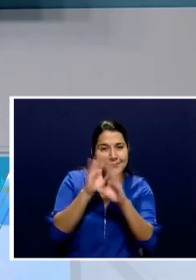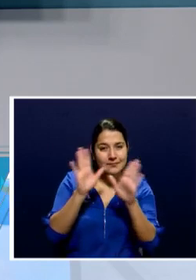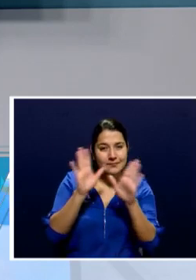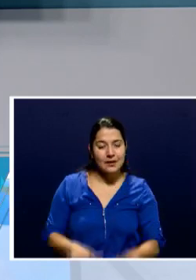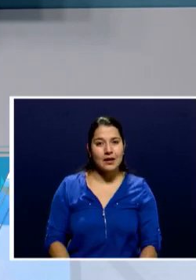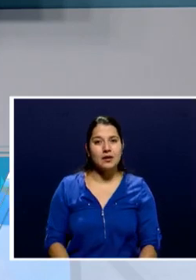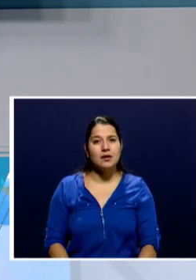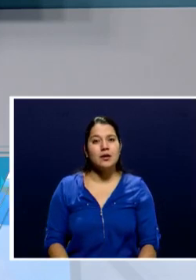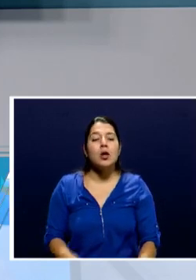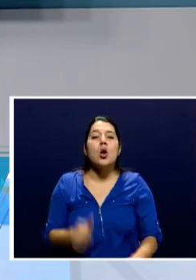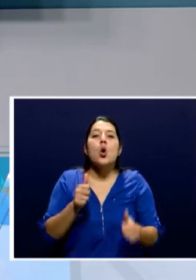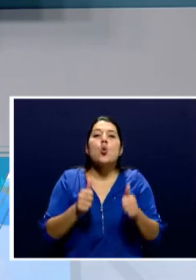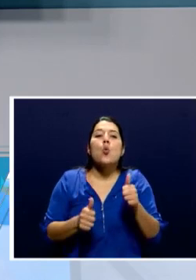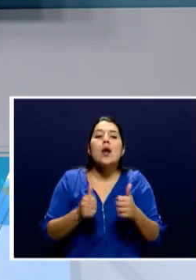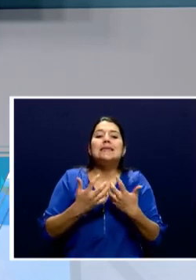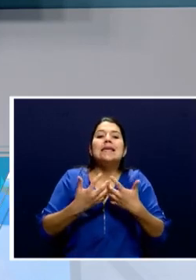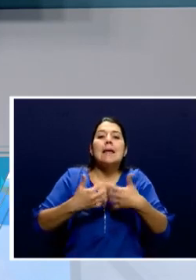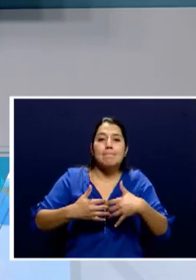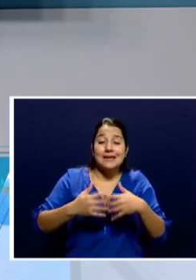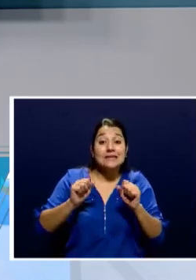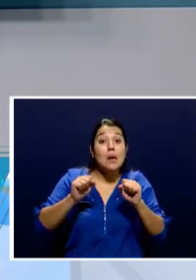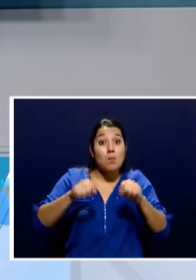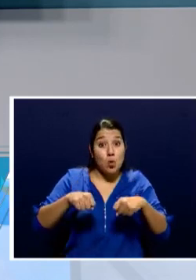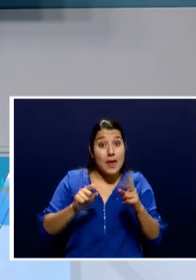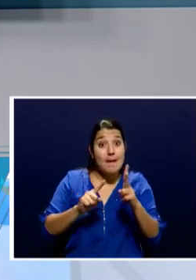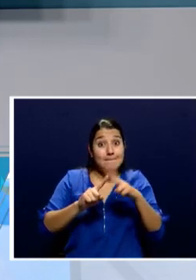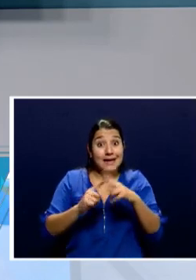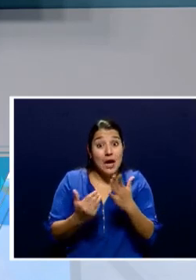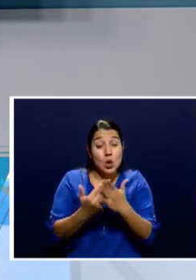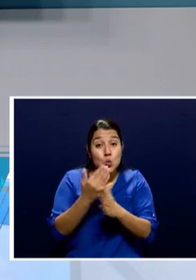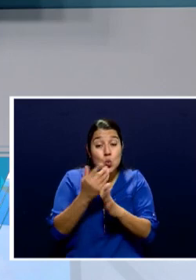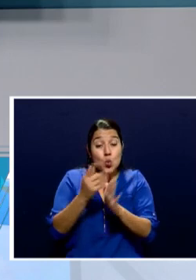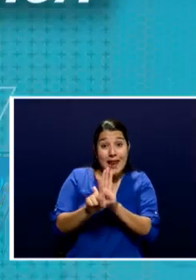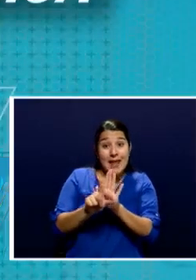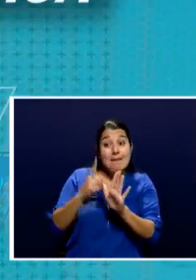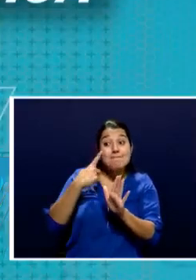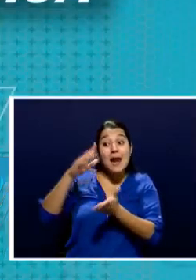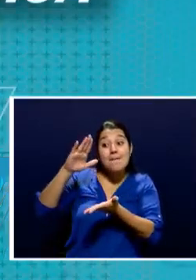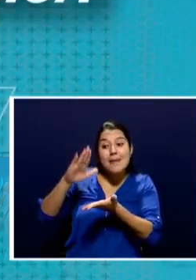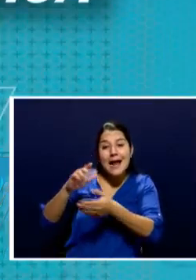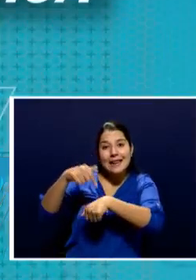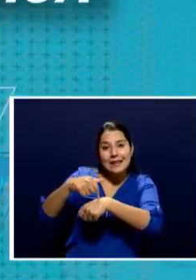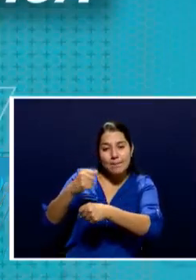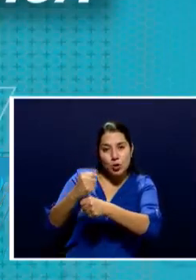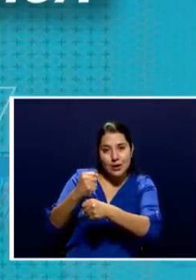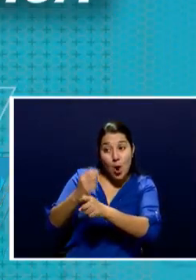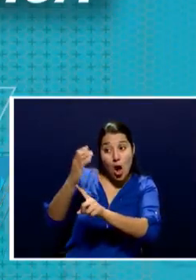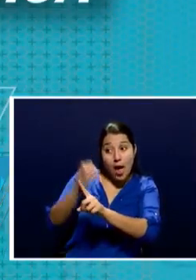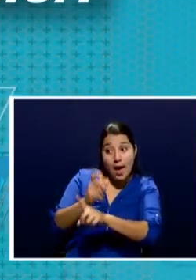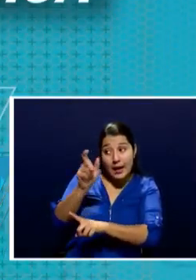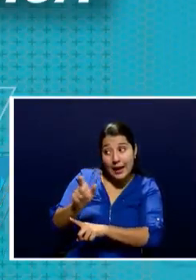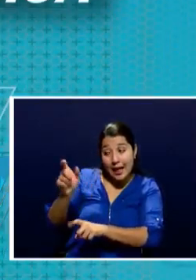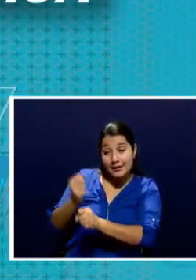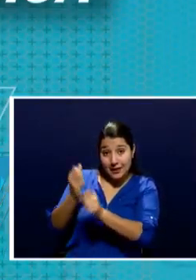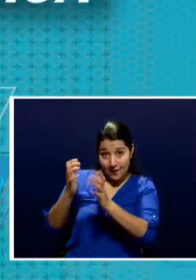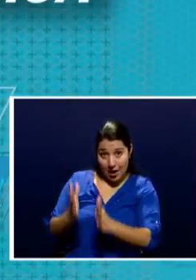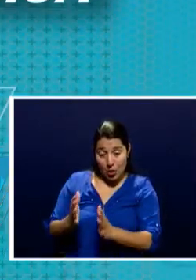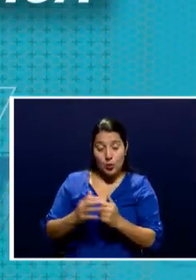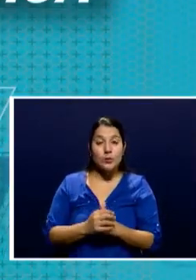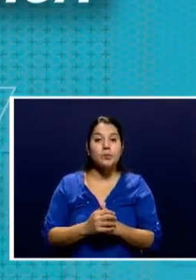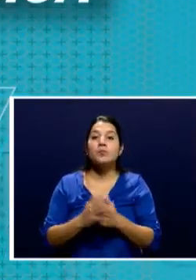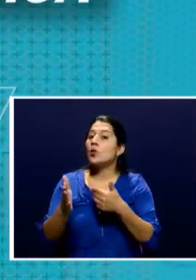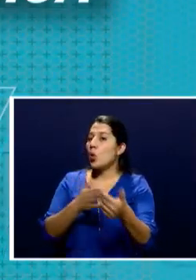operativas. ¿Qué empresas pueden acogerse a esta reducción? Básicamente podría ser cualquier empresa,